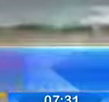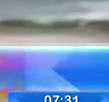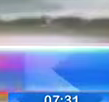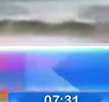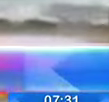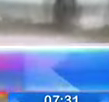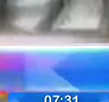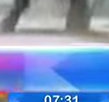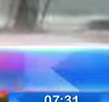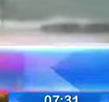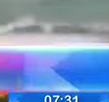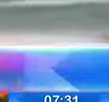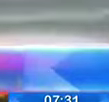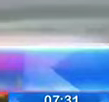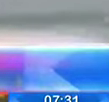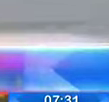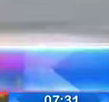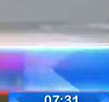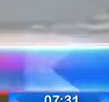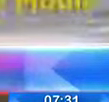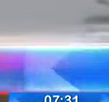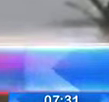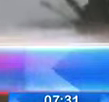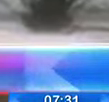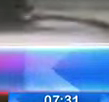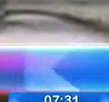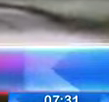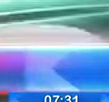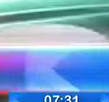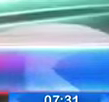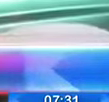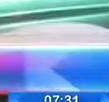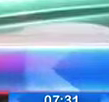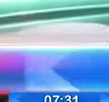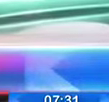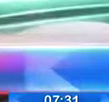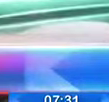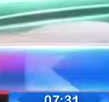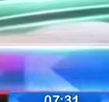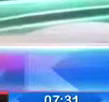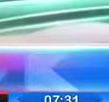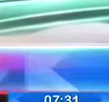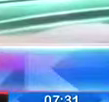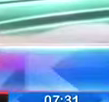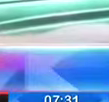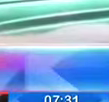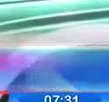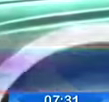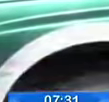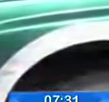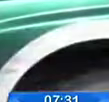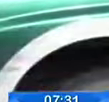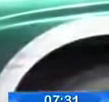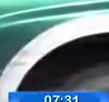la isla dominica quedó devastada tras el paso del huracán maría los detalles en pocos minutos